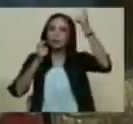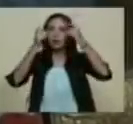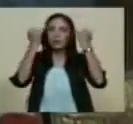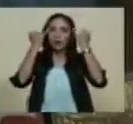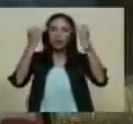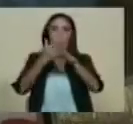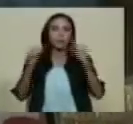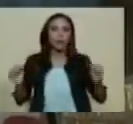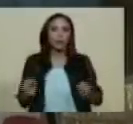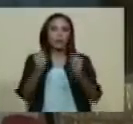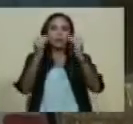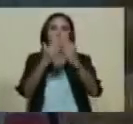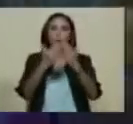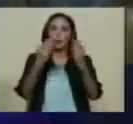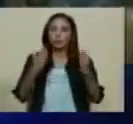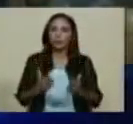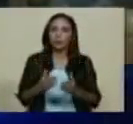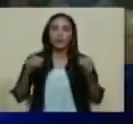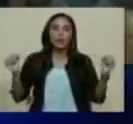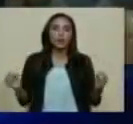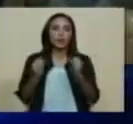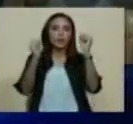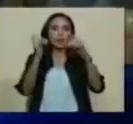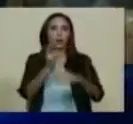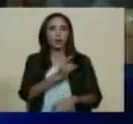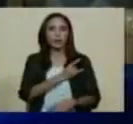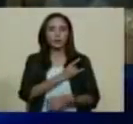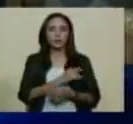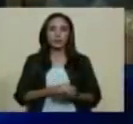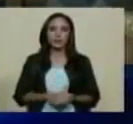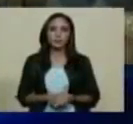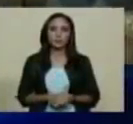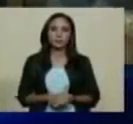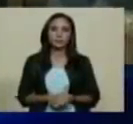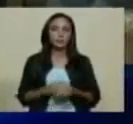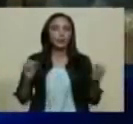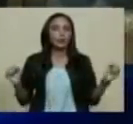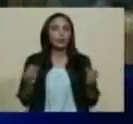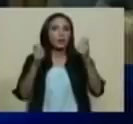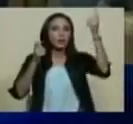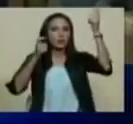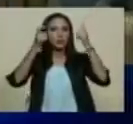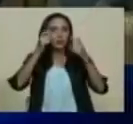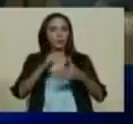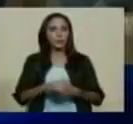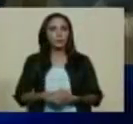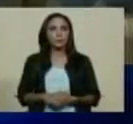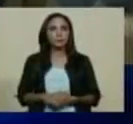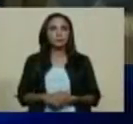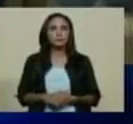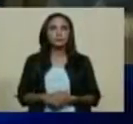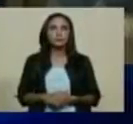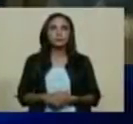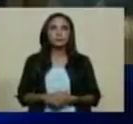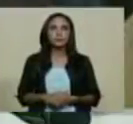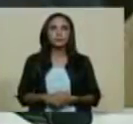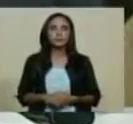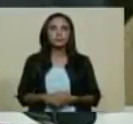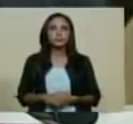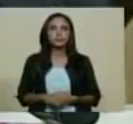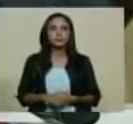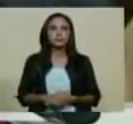¡Que vivan los estudiantes! ¡Que viva la Universidad Rómulo Gallegos! ¡Que viva Chávez! ¡Que viva nuestro presidente Nicolás Maduro! ¡Adelante!